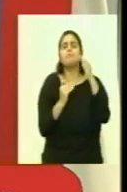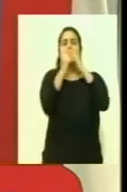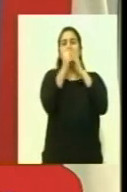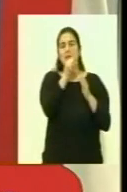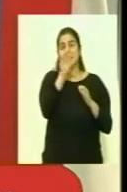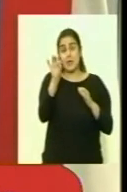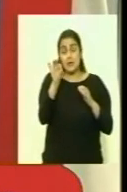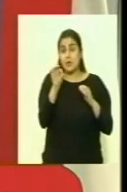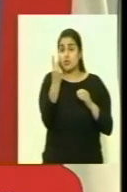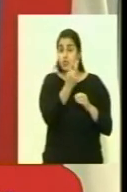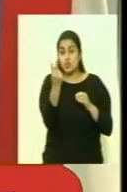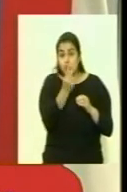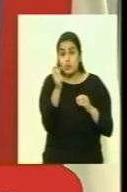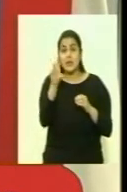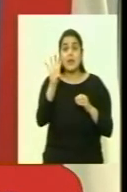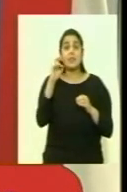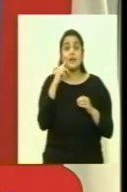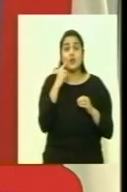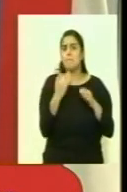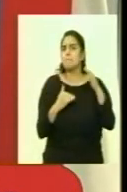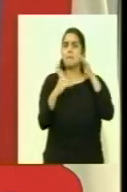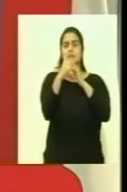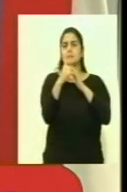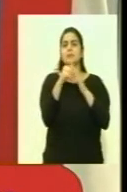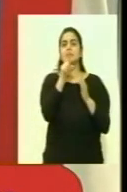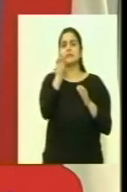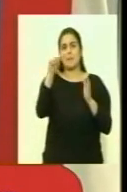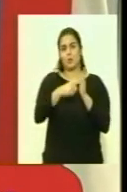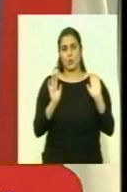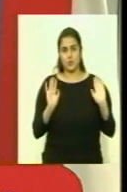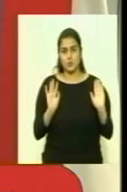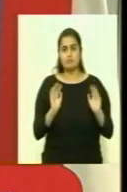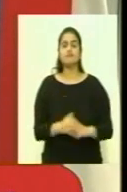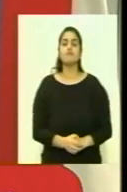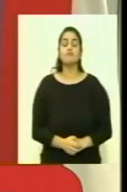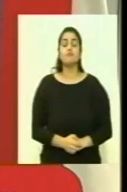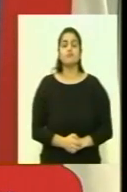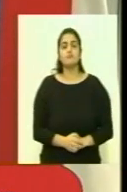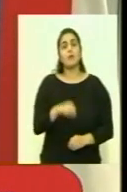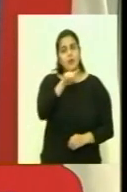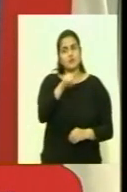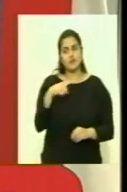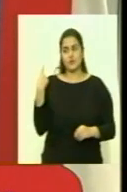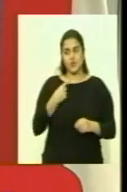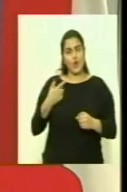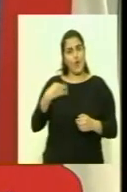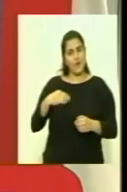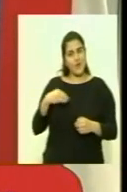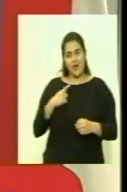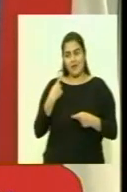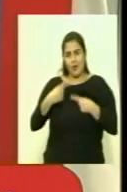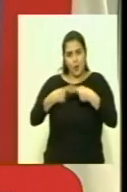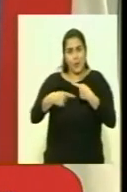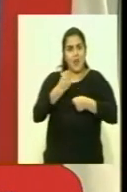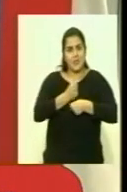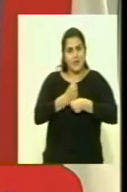en ambos casos Entre Ríos tiene la máxima, es decir, 100 puntos. Esto nos obliga a seguir trabajando